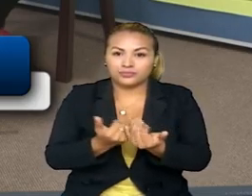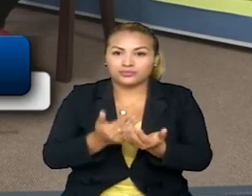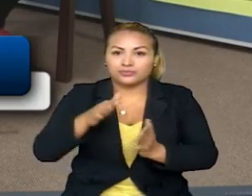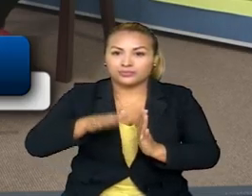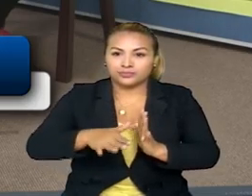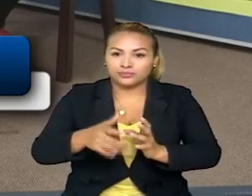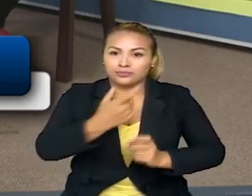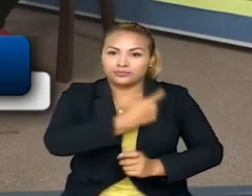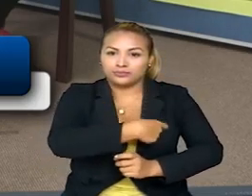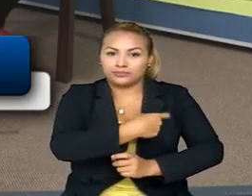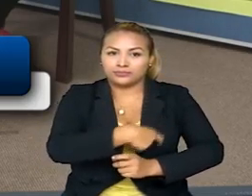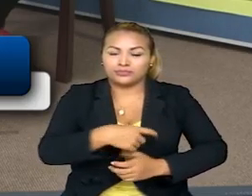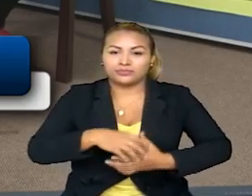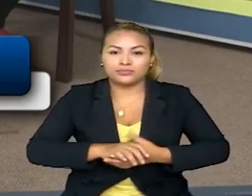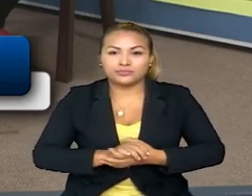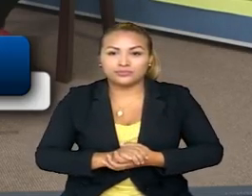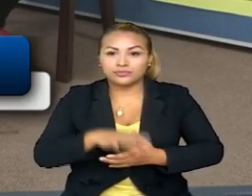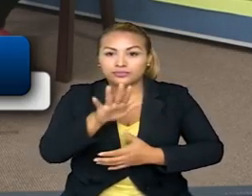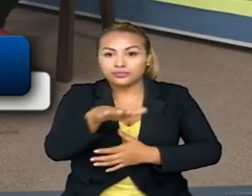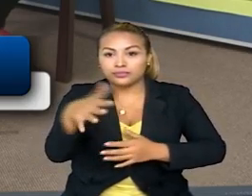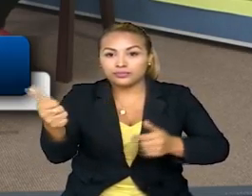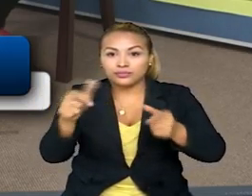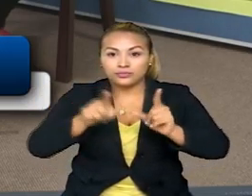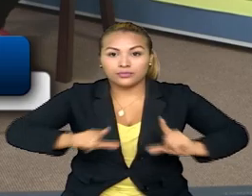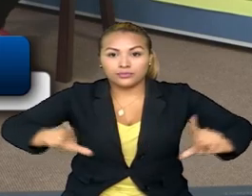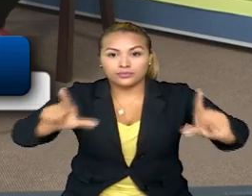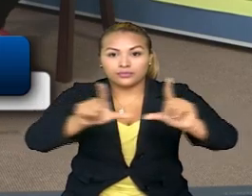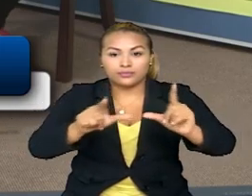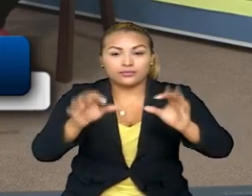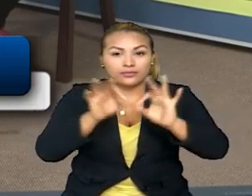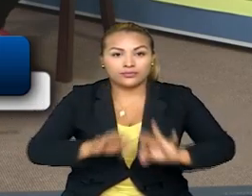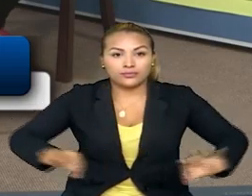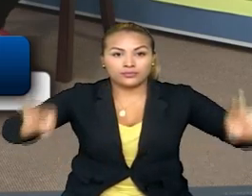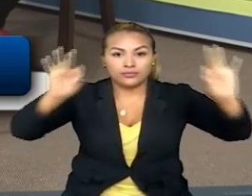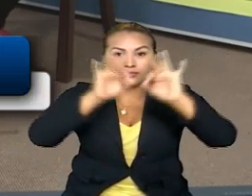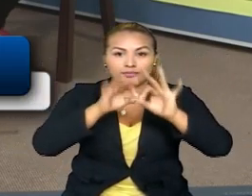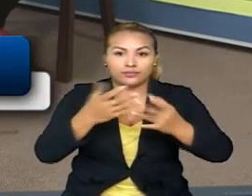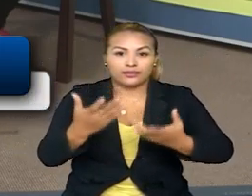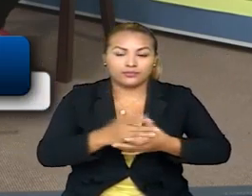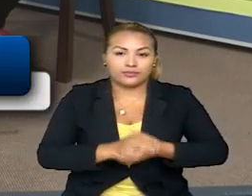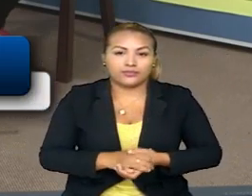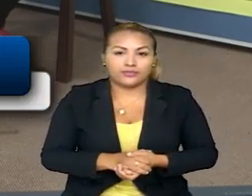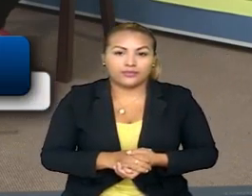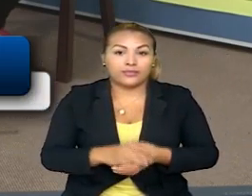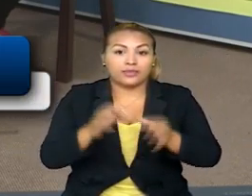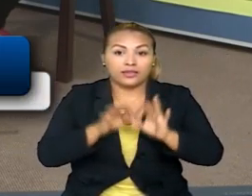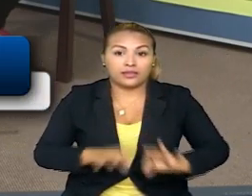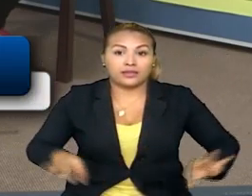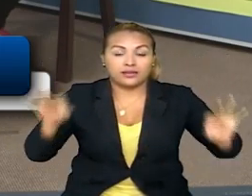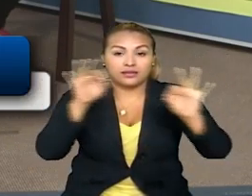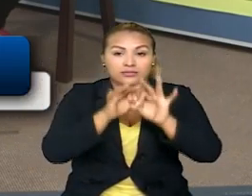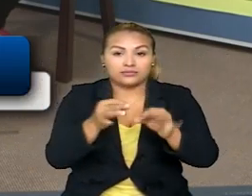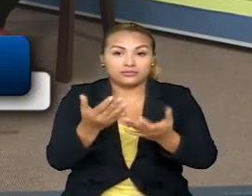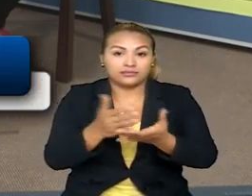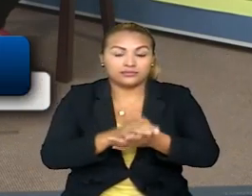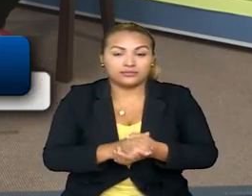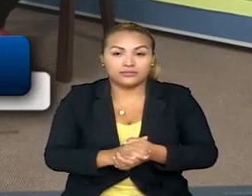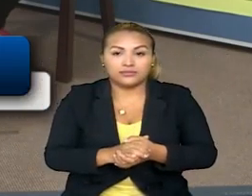ya ahora otro lugar aparte de la comunidad importante la comunidad fundamental claro este